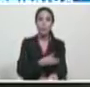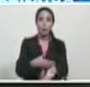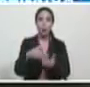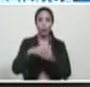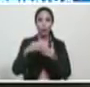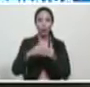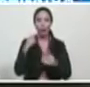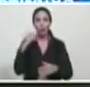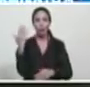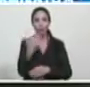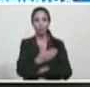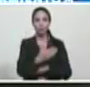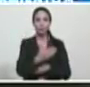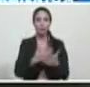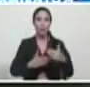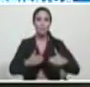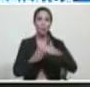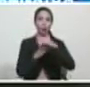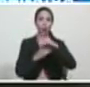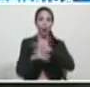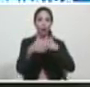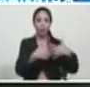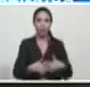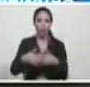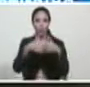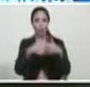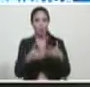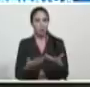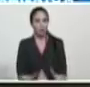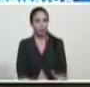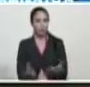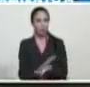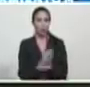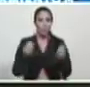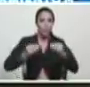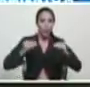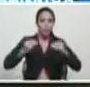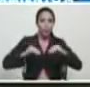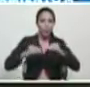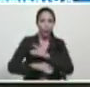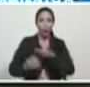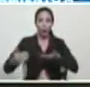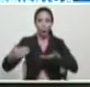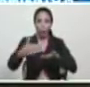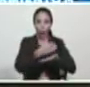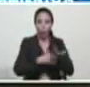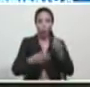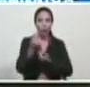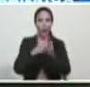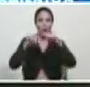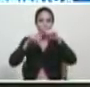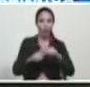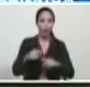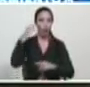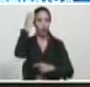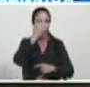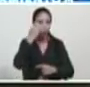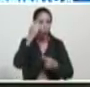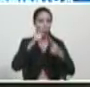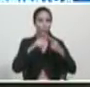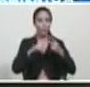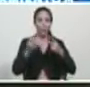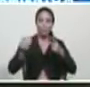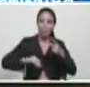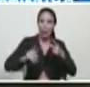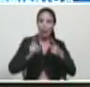5.000 millones de dólares nos tienen secuestrados. Haciendo la suma de todo lo que nos han secuestrado en Europa. En